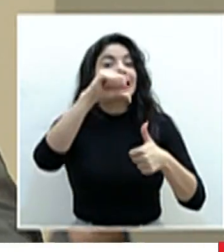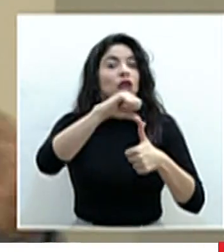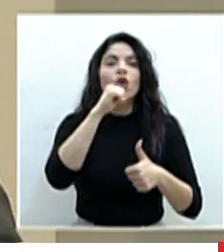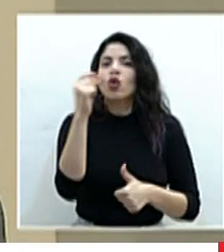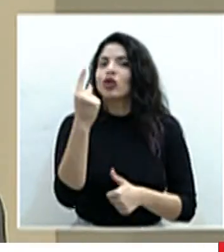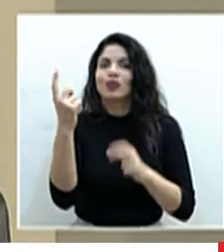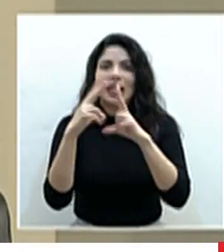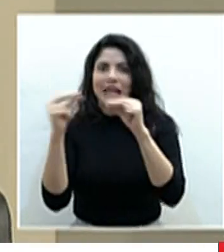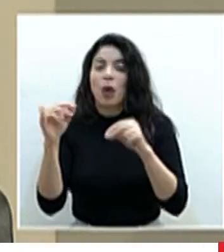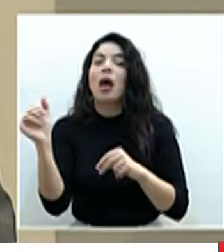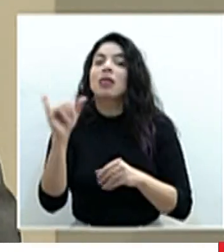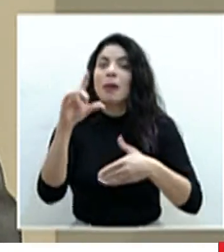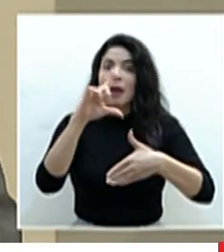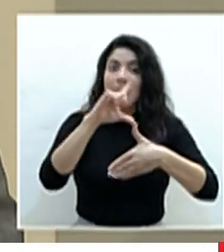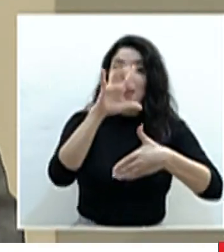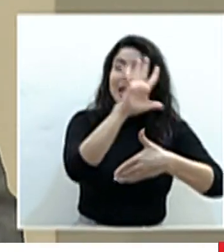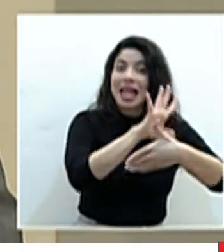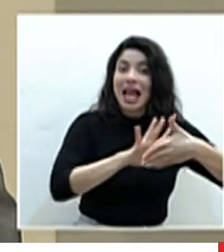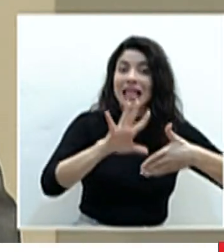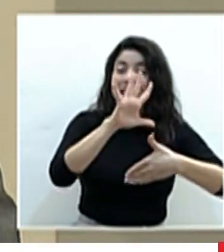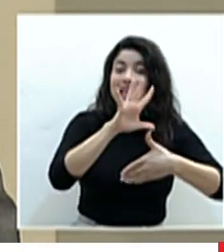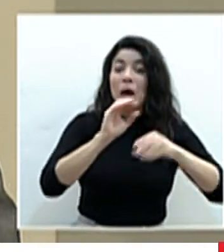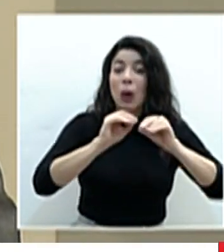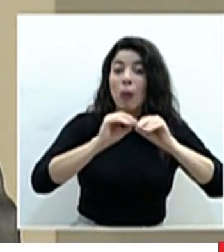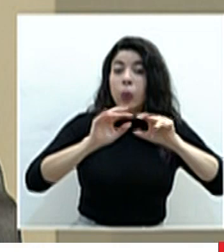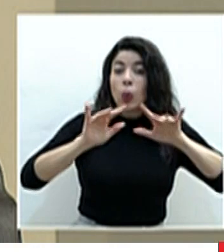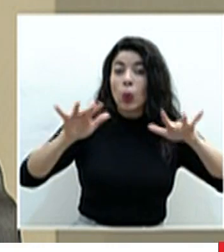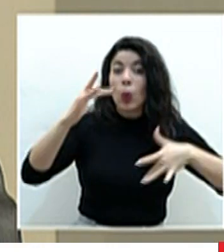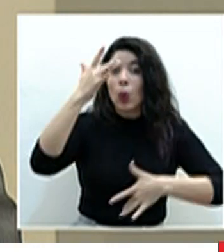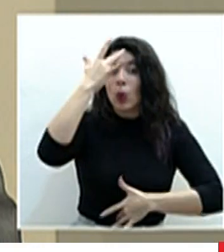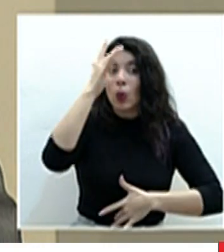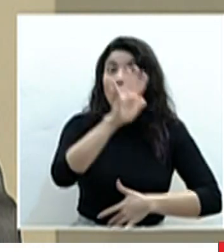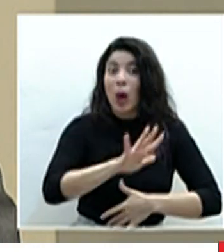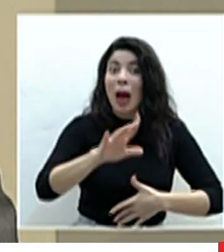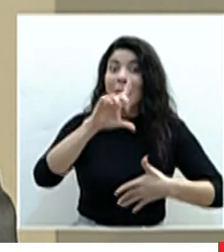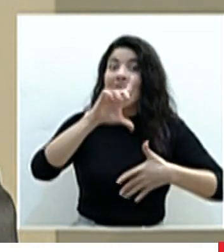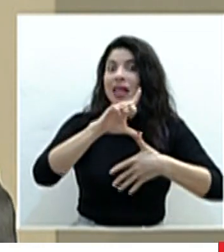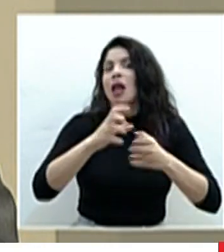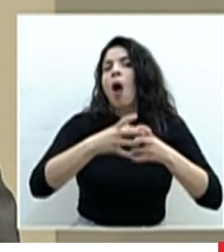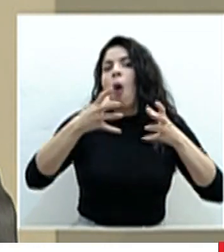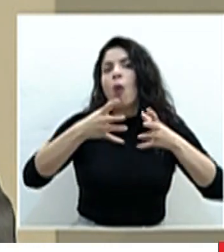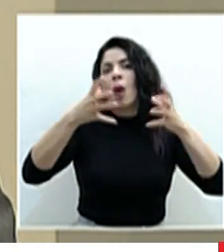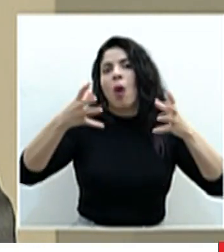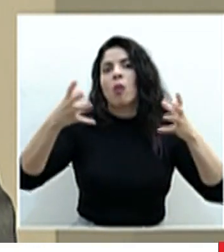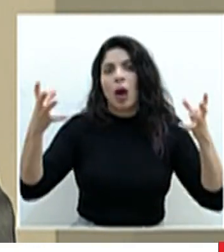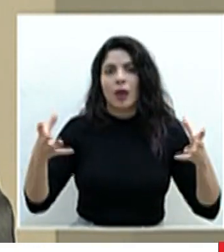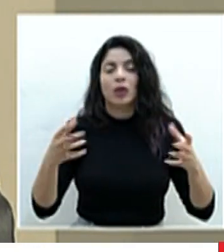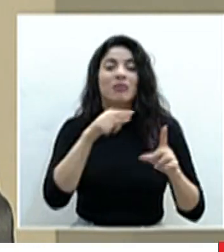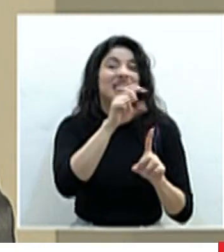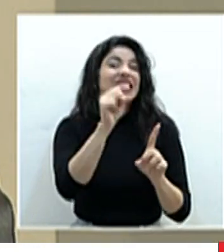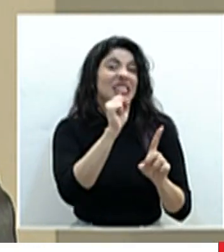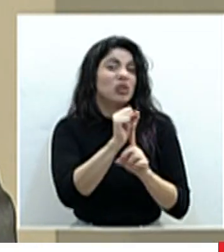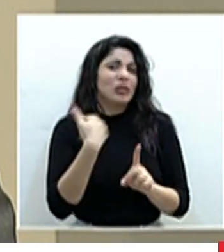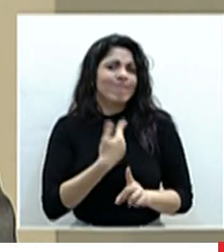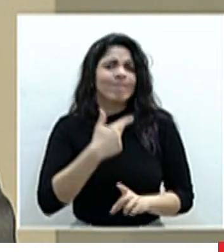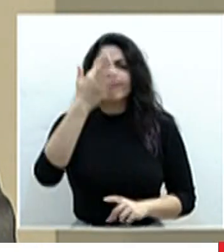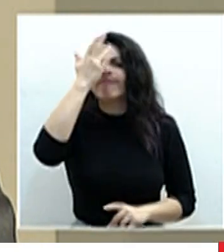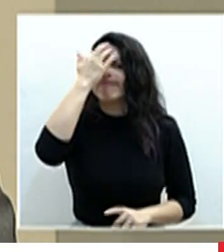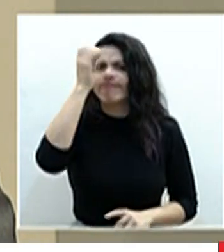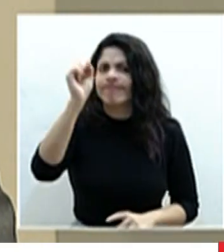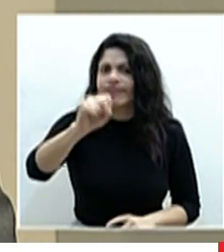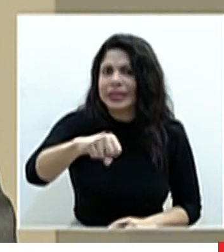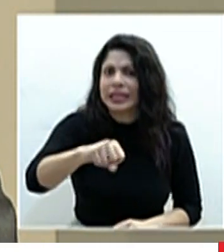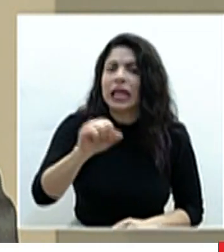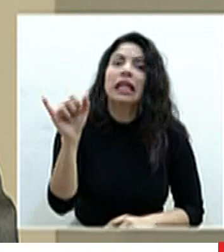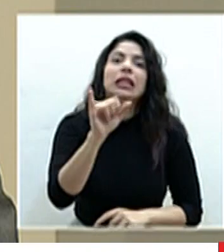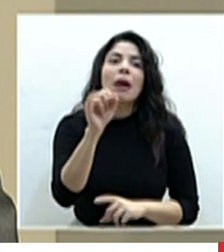varios países también de América Latina, los niveles de contagio han ido incrementándose. Es una situación que nos preocupa, es una situación que